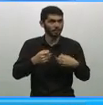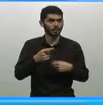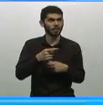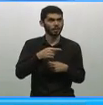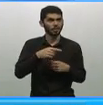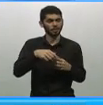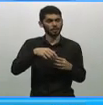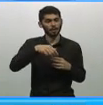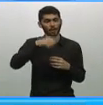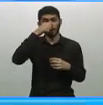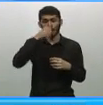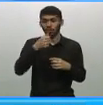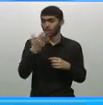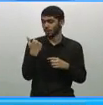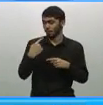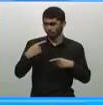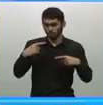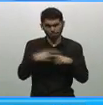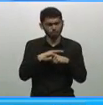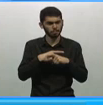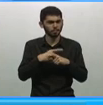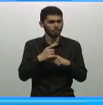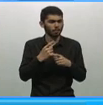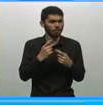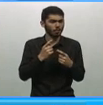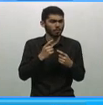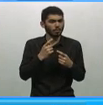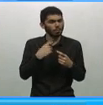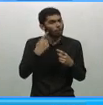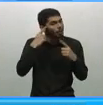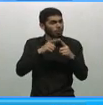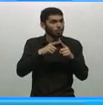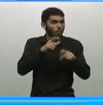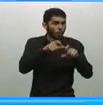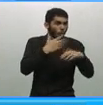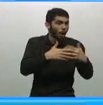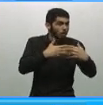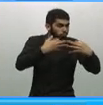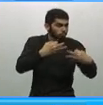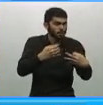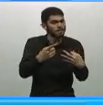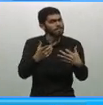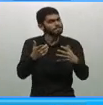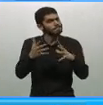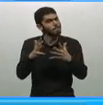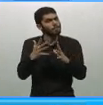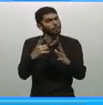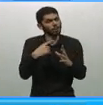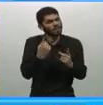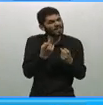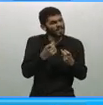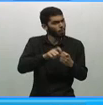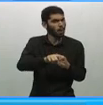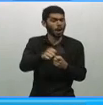del domingo por ahí no tuvimos un un buen juego como buscamos nosotros pero necesitábamos ganar y esa la la ambición que